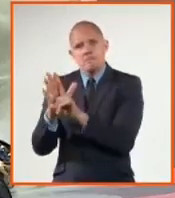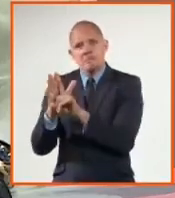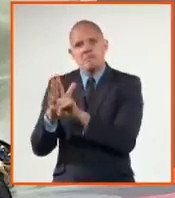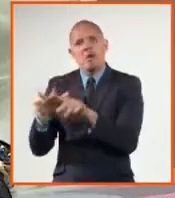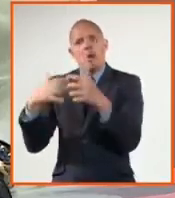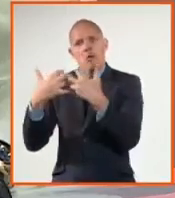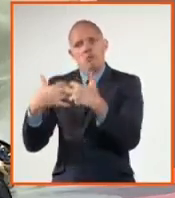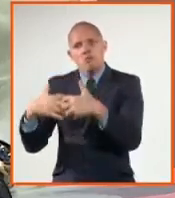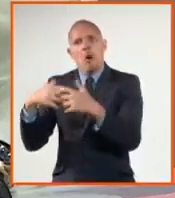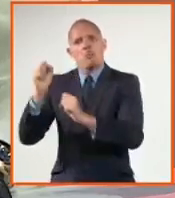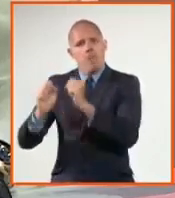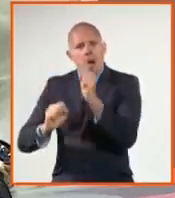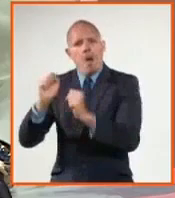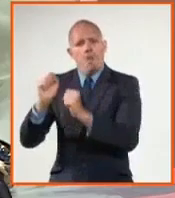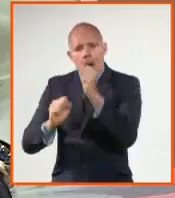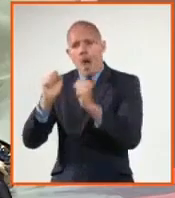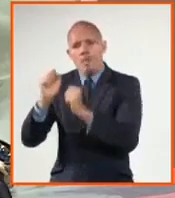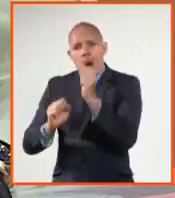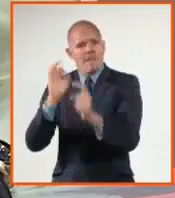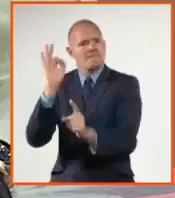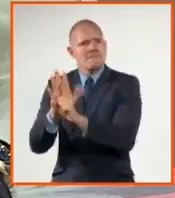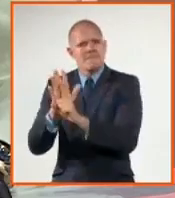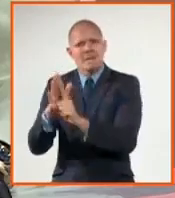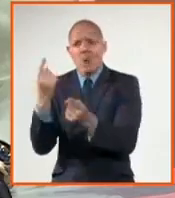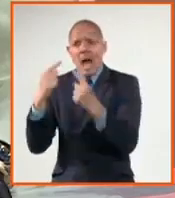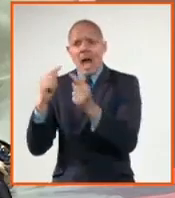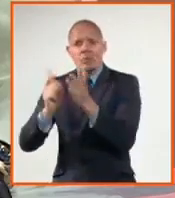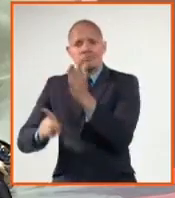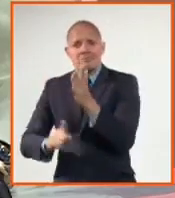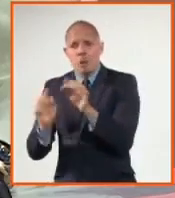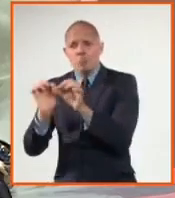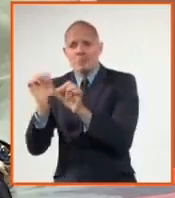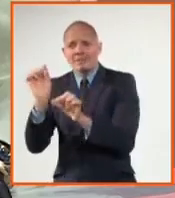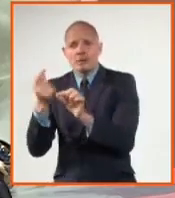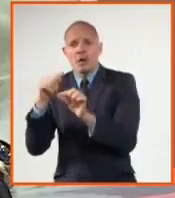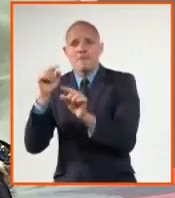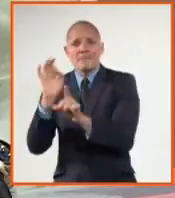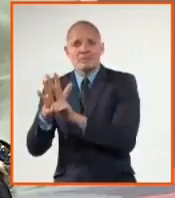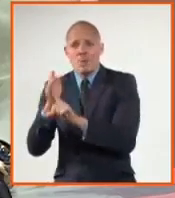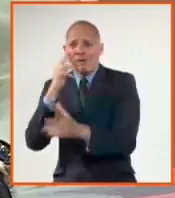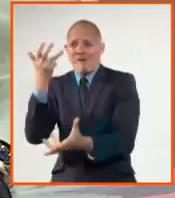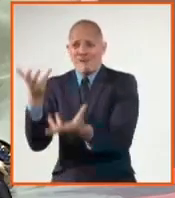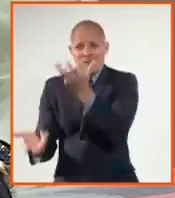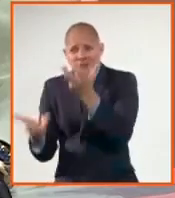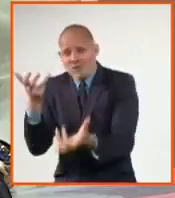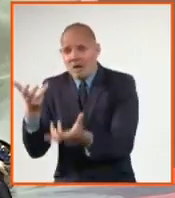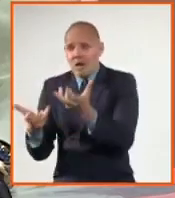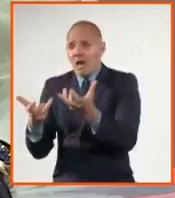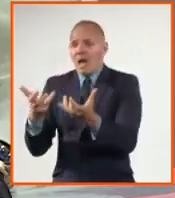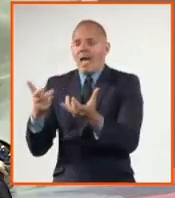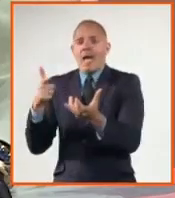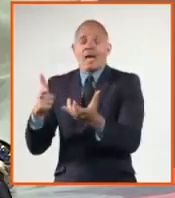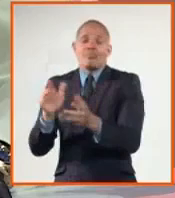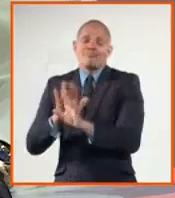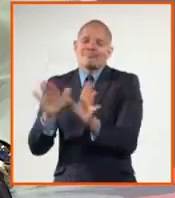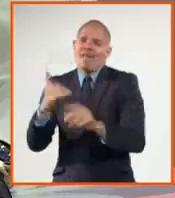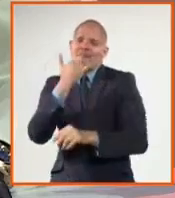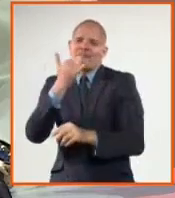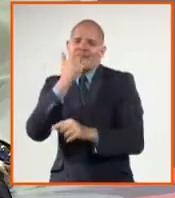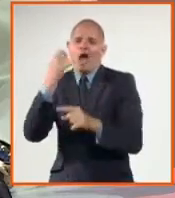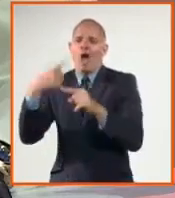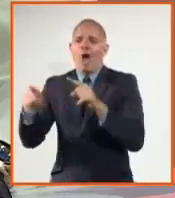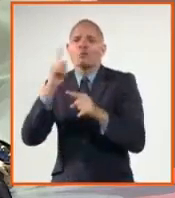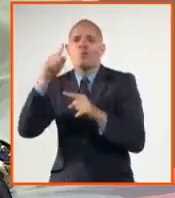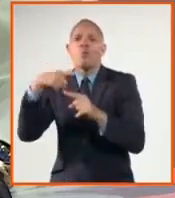pudo sofocarse de una manera rápido pero afectó sistema tecnológico y se afectó sobre todo las